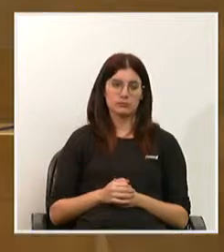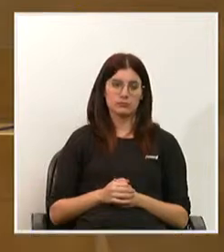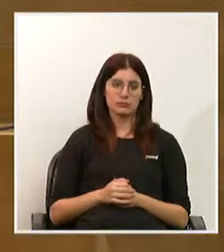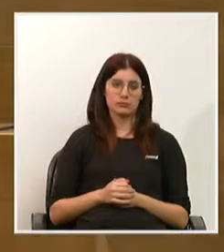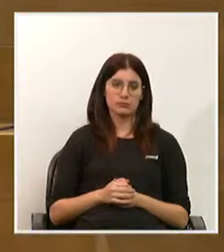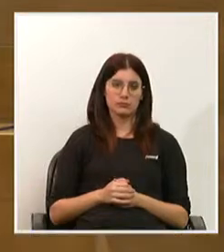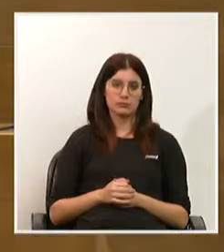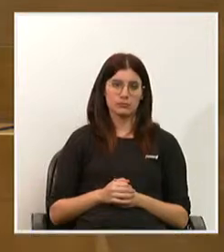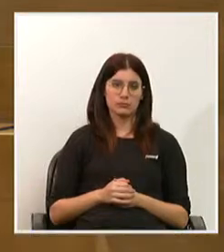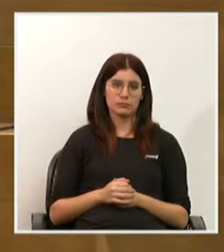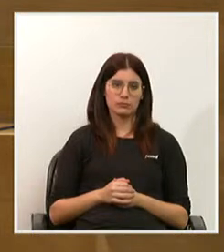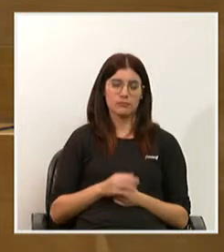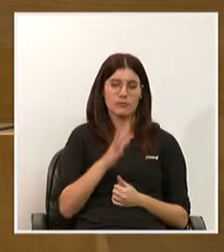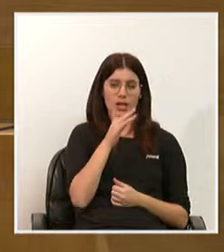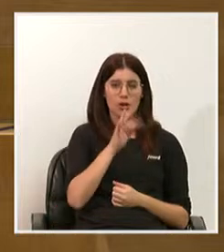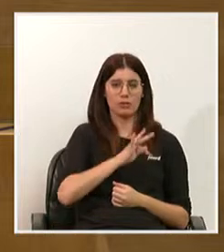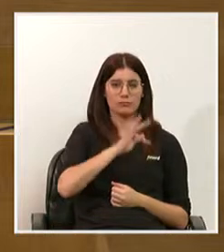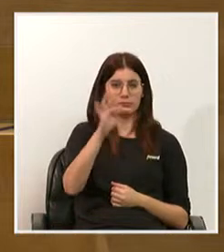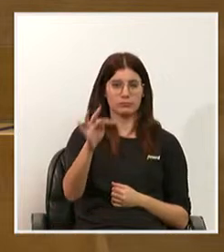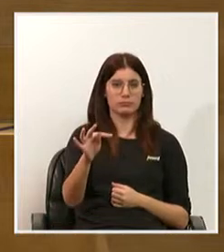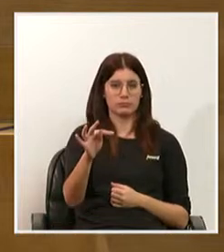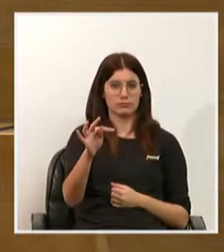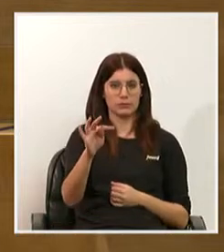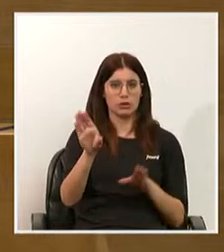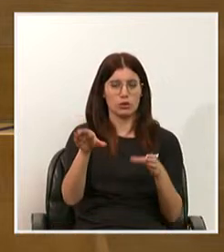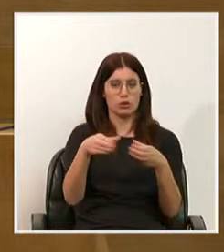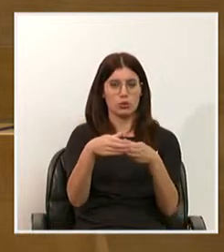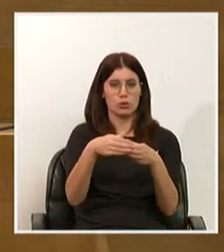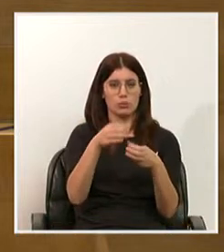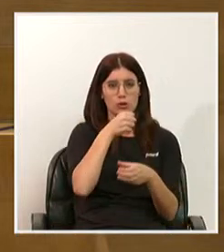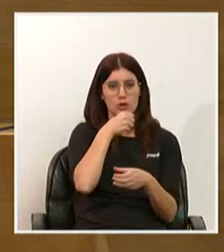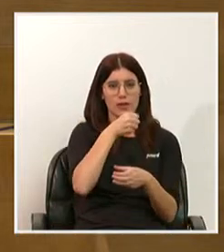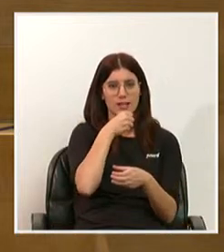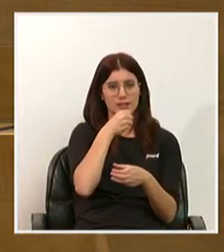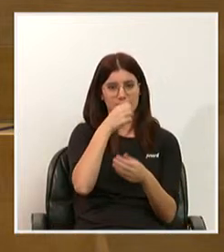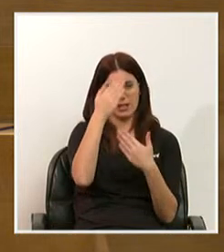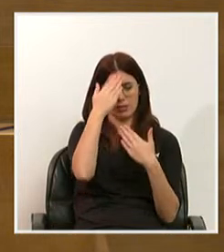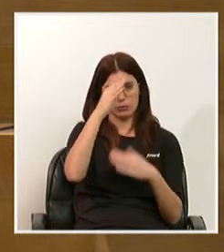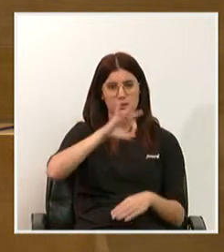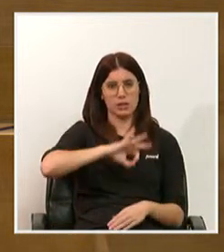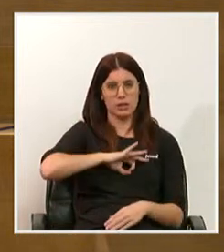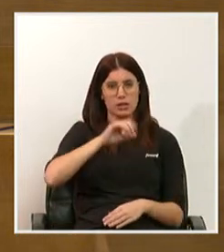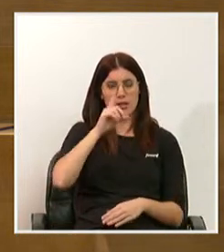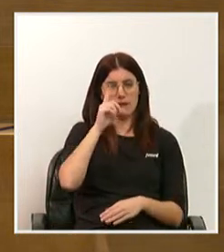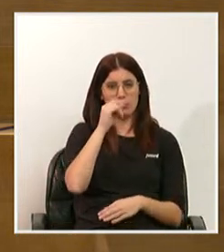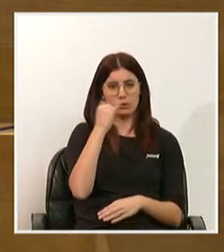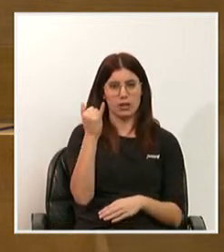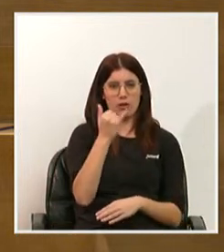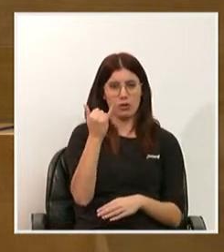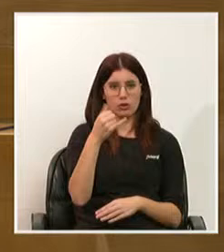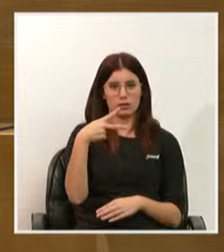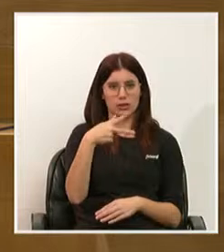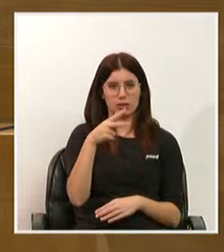gracias tiene la palabra ahora por el grupo parlamentario socialista ilustre diputado José chulvi